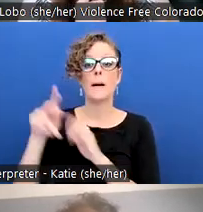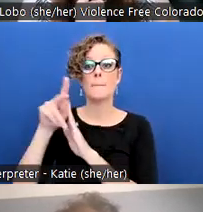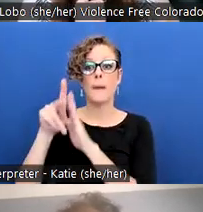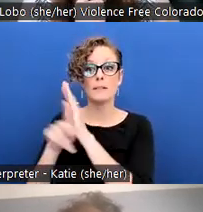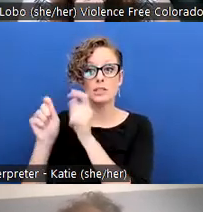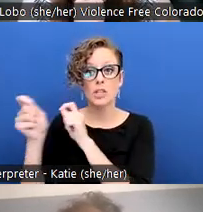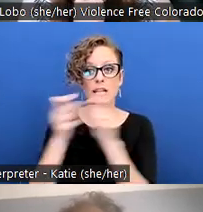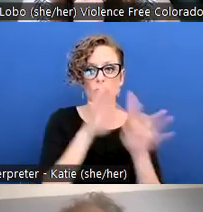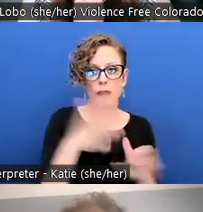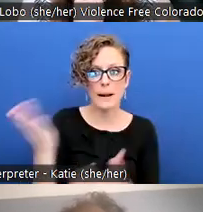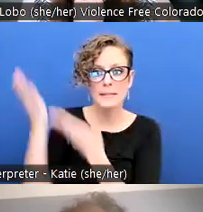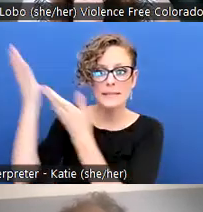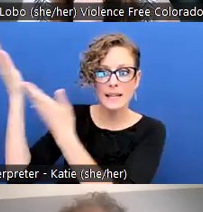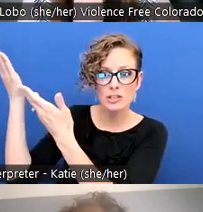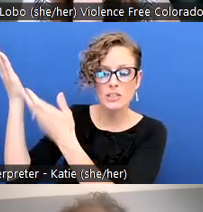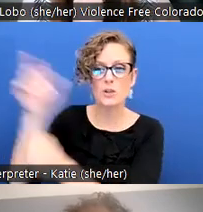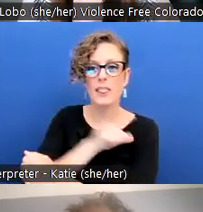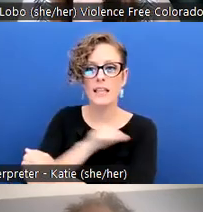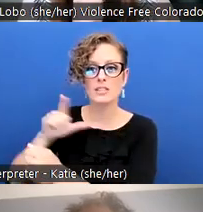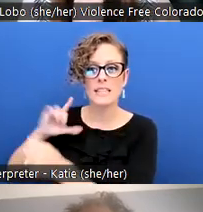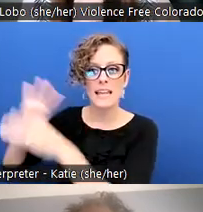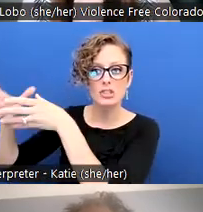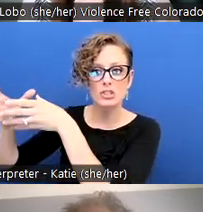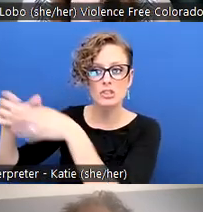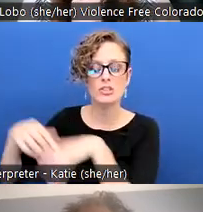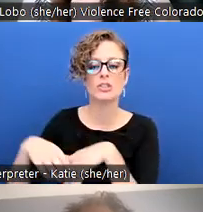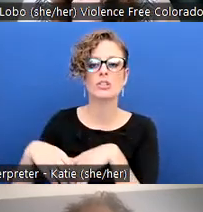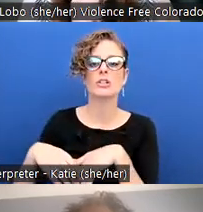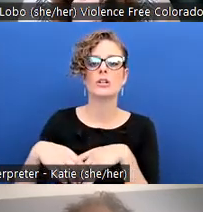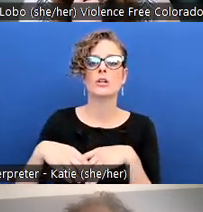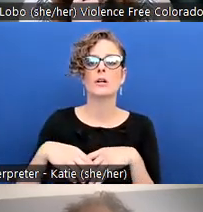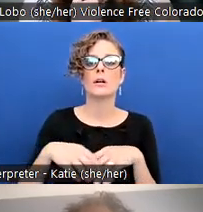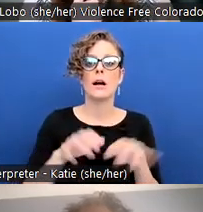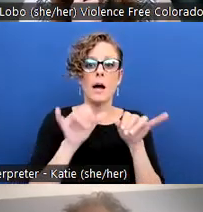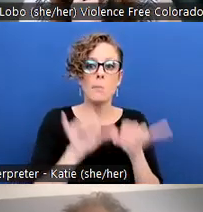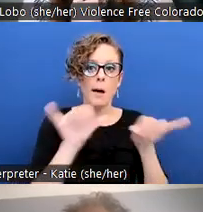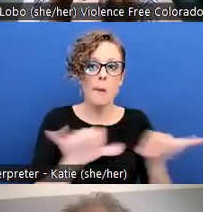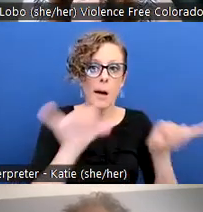sobre cambios de política, recomendaciones para el Congreso,